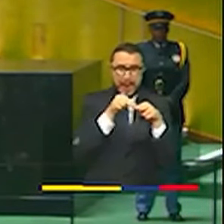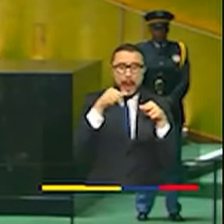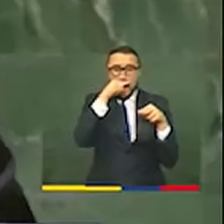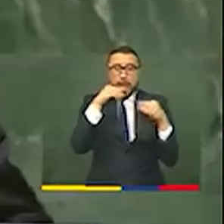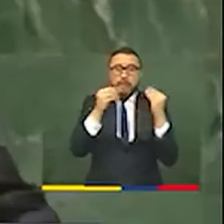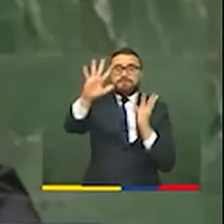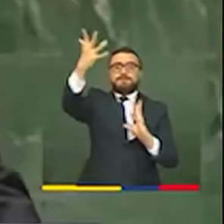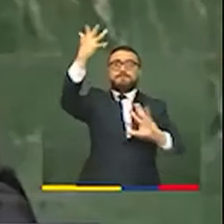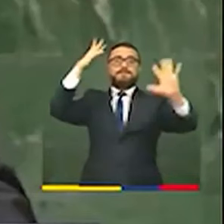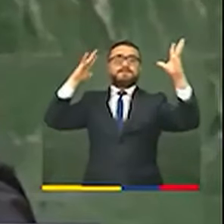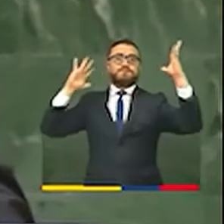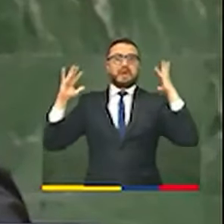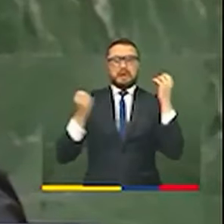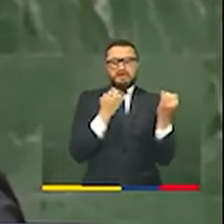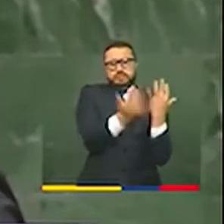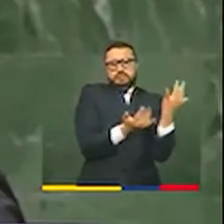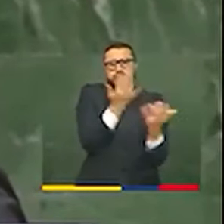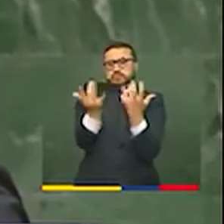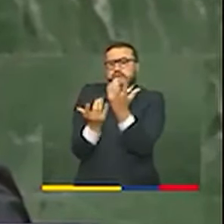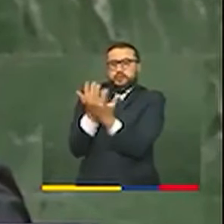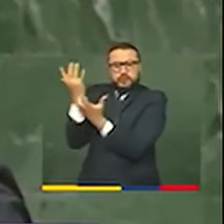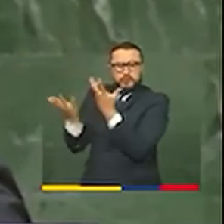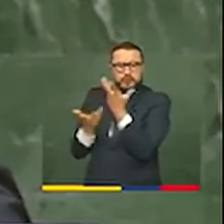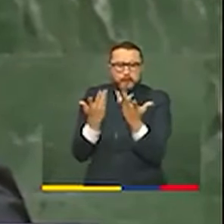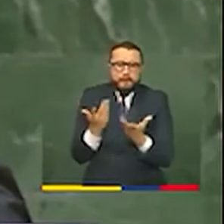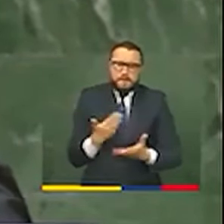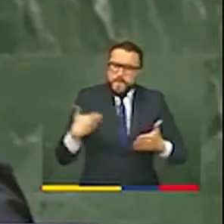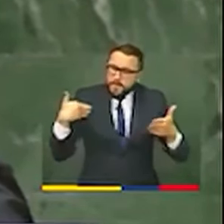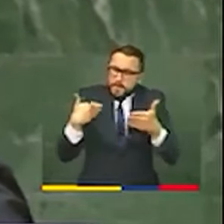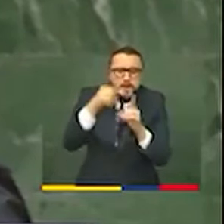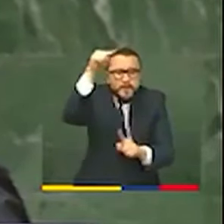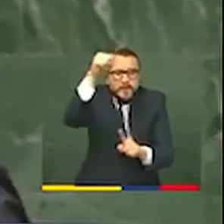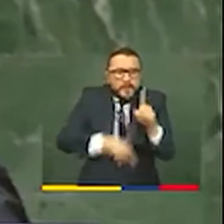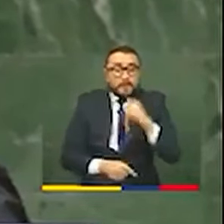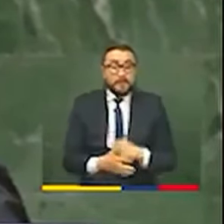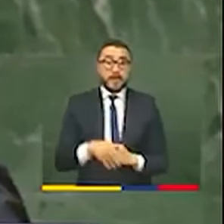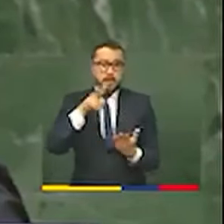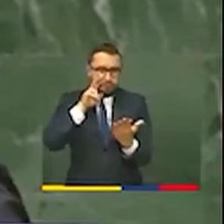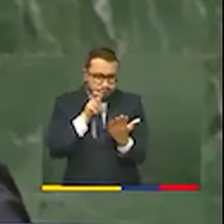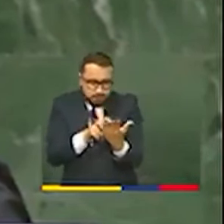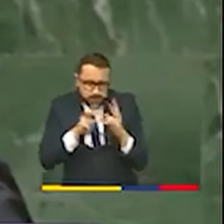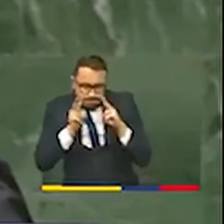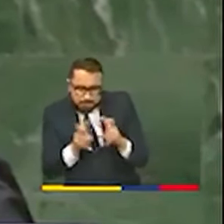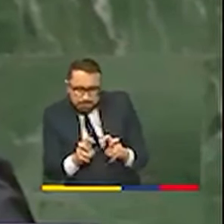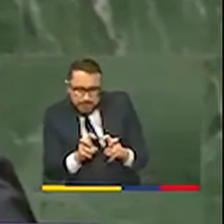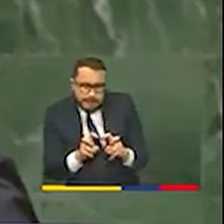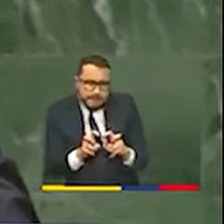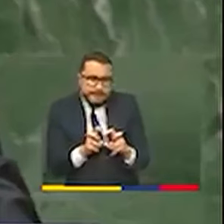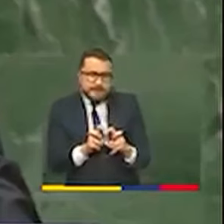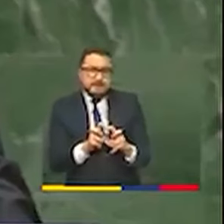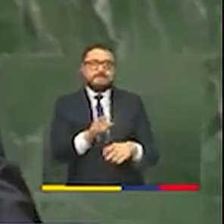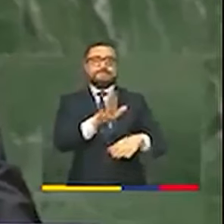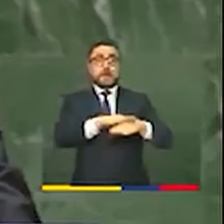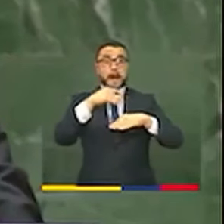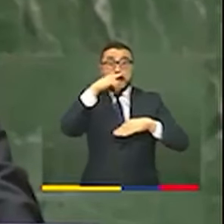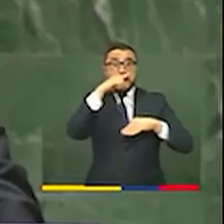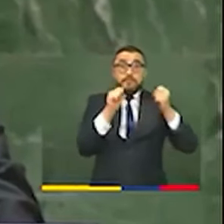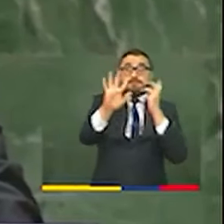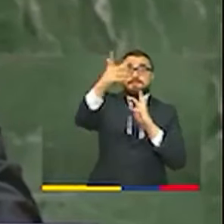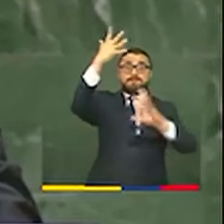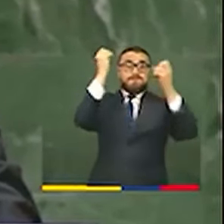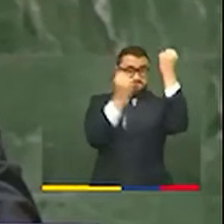científicos dijeron que si se quemaba la selva del Amazonas, llegábamos al punto de no retorno